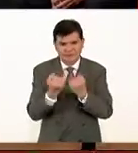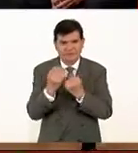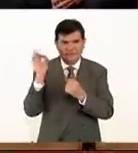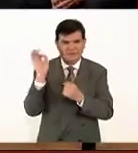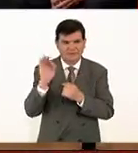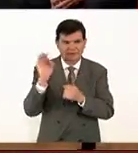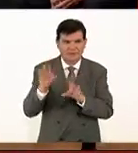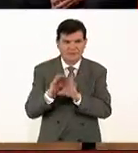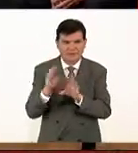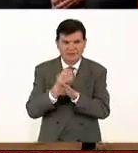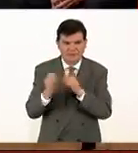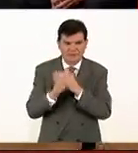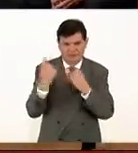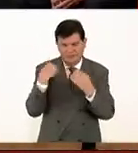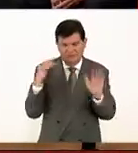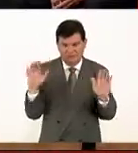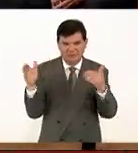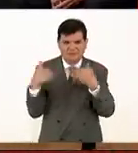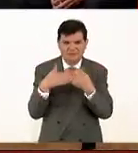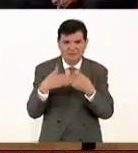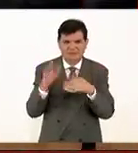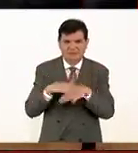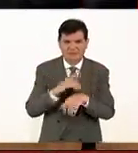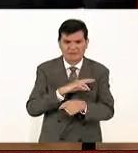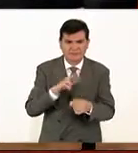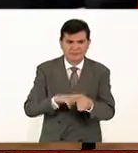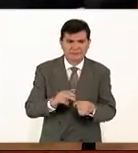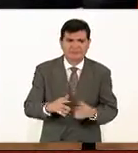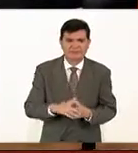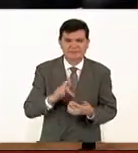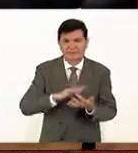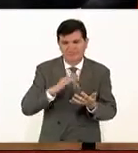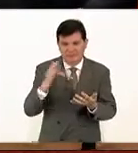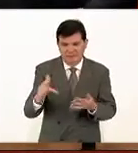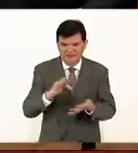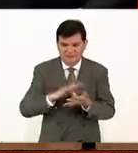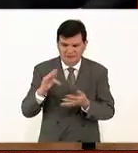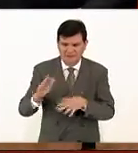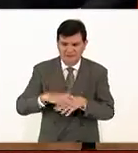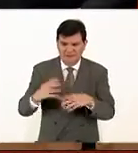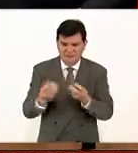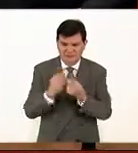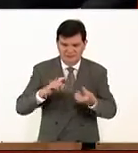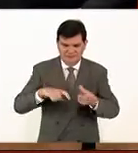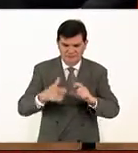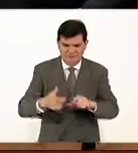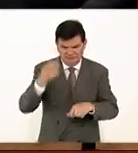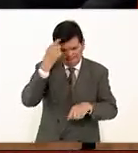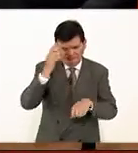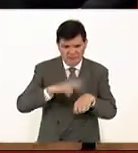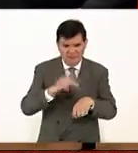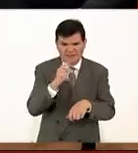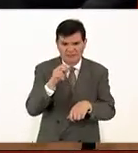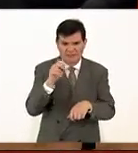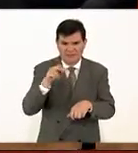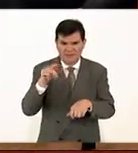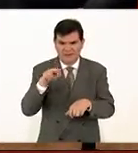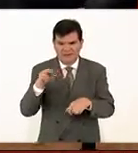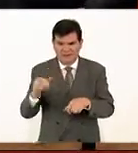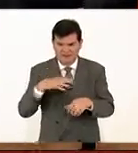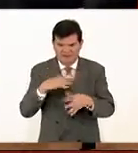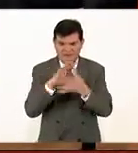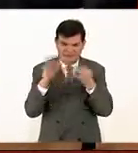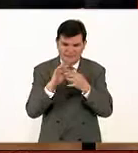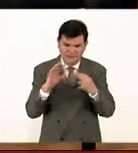es en un círculo más cerrado, no tan genérico, ¿no? Muy bien, Francisco, pues muchísimas gracias por estar en México al Día, director Al de contrario. Parametría, y